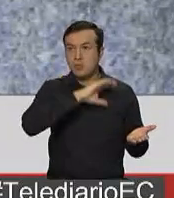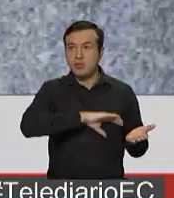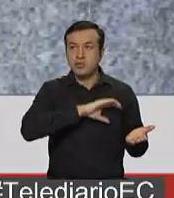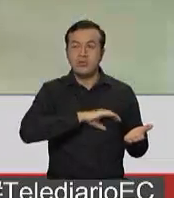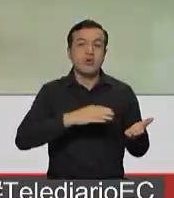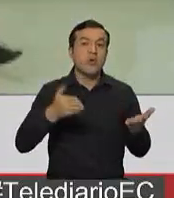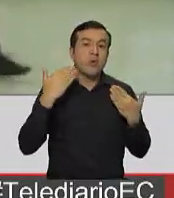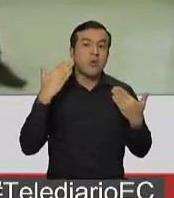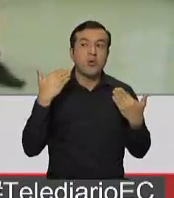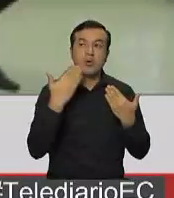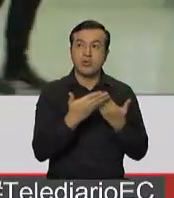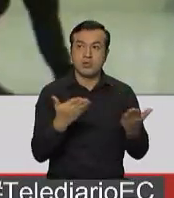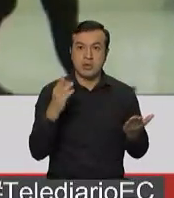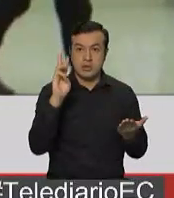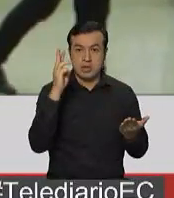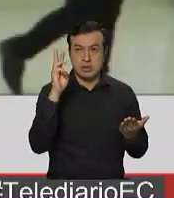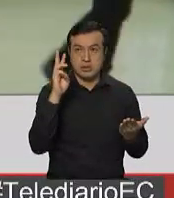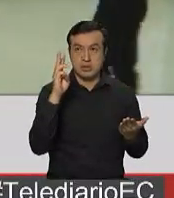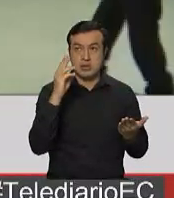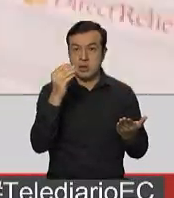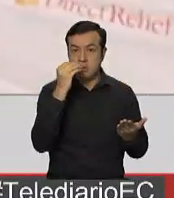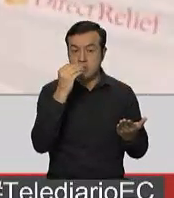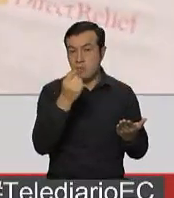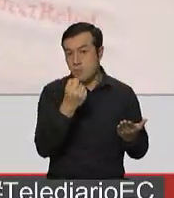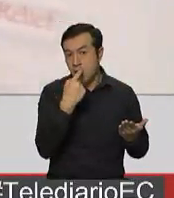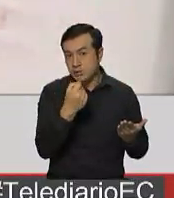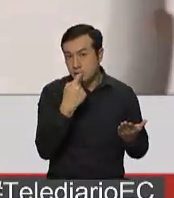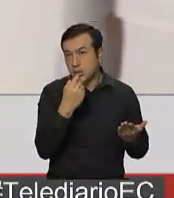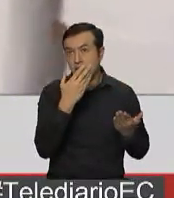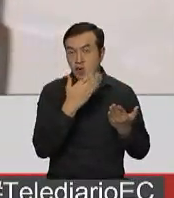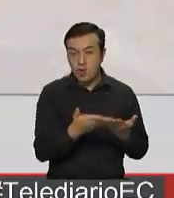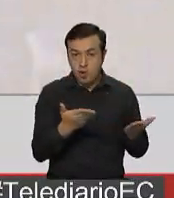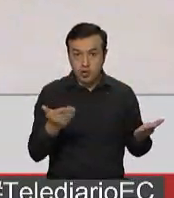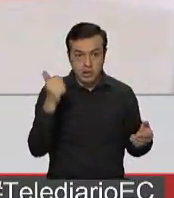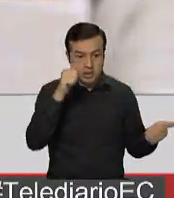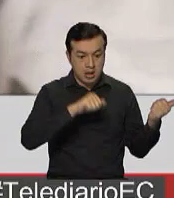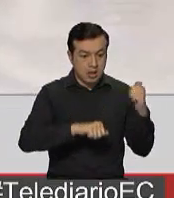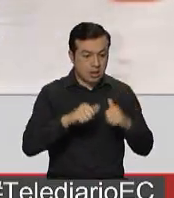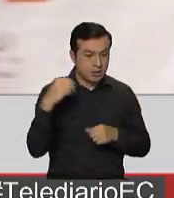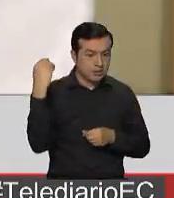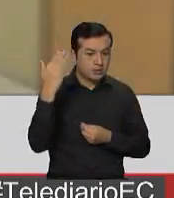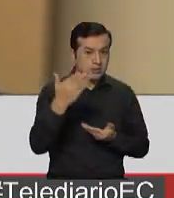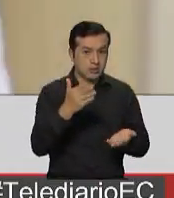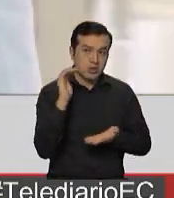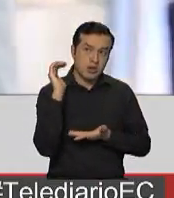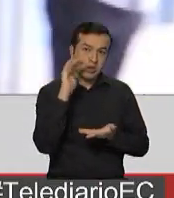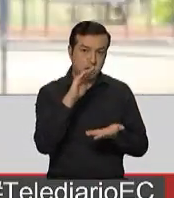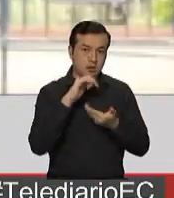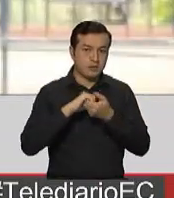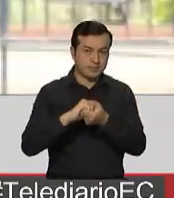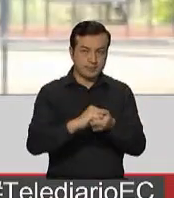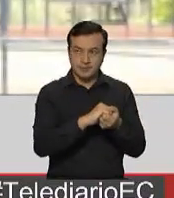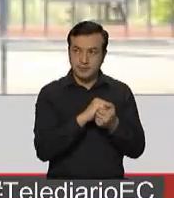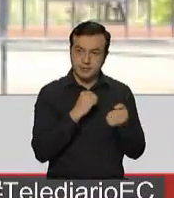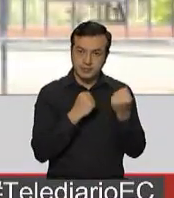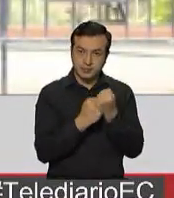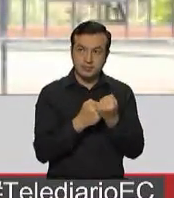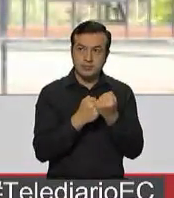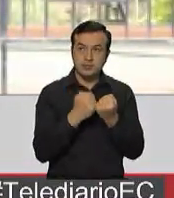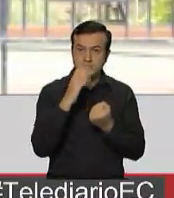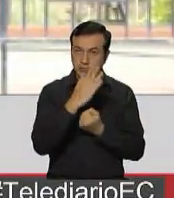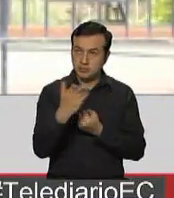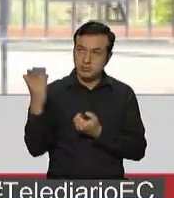que consiste en 16 palets con medicinas e insumos de laboratorio que llegaron como ayuda solidaria. Lo que ustedes han